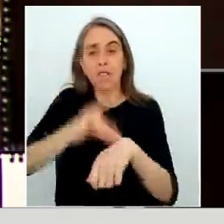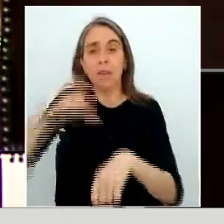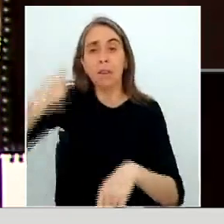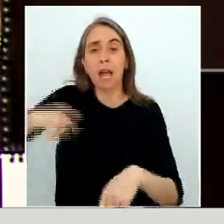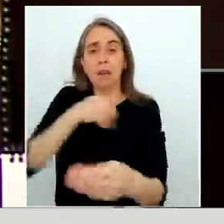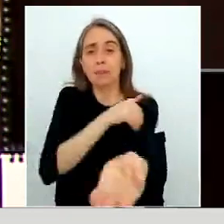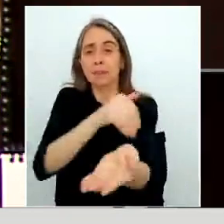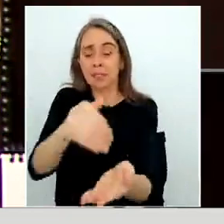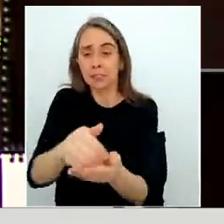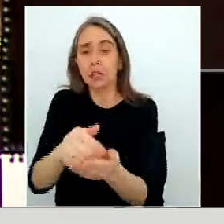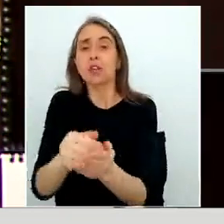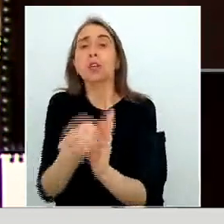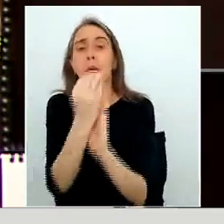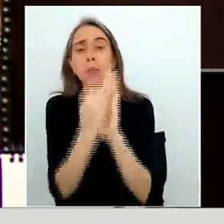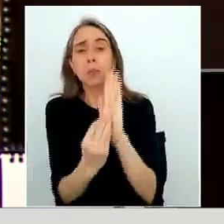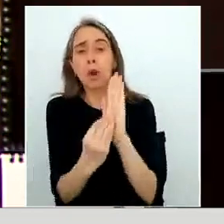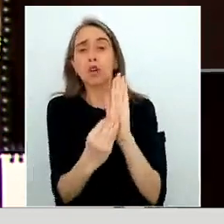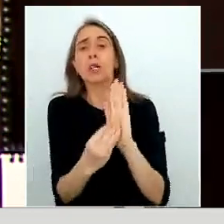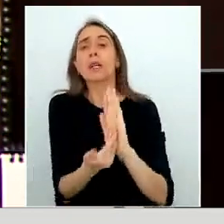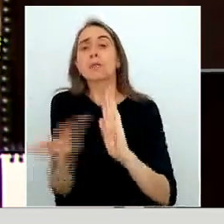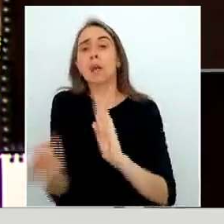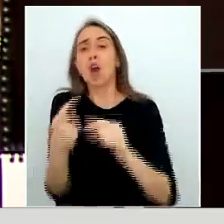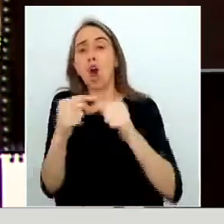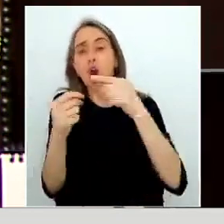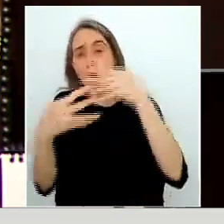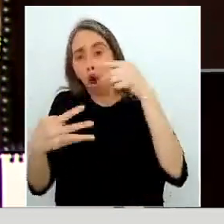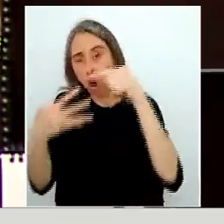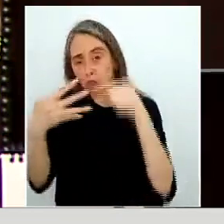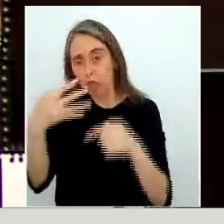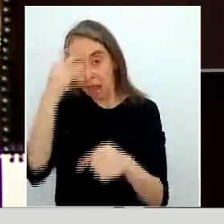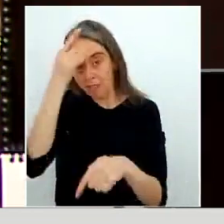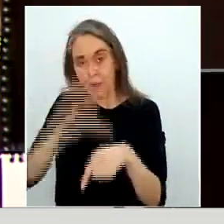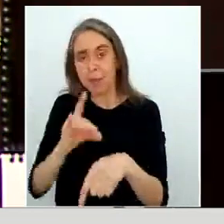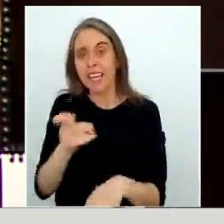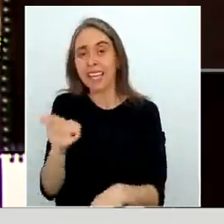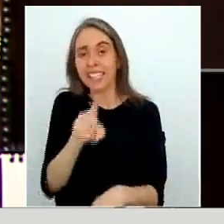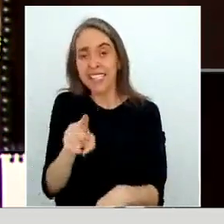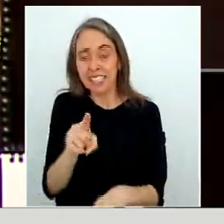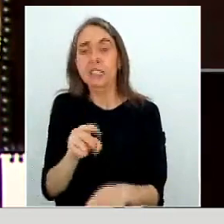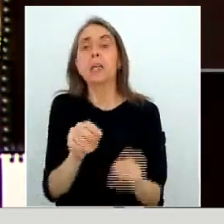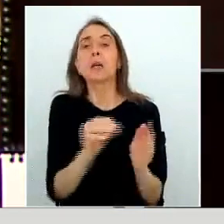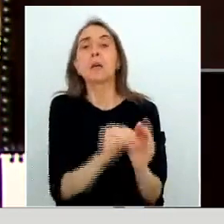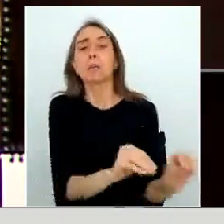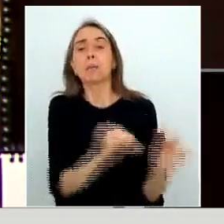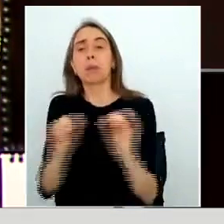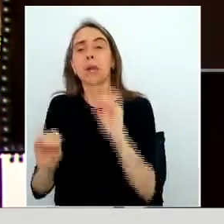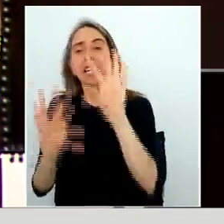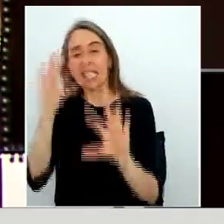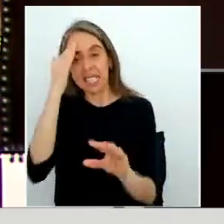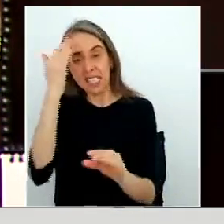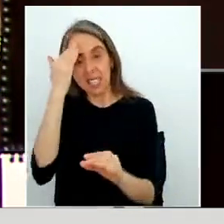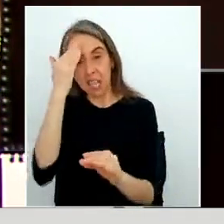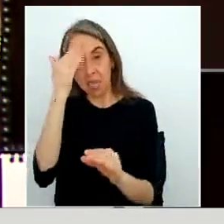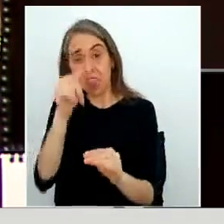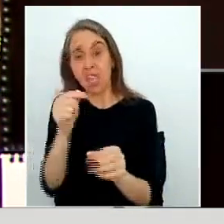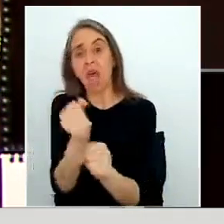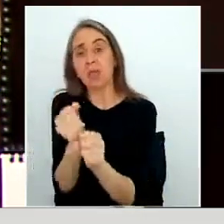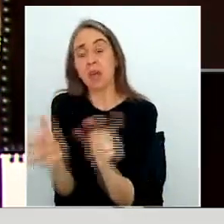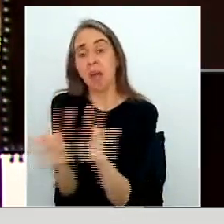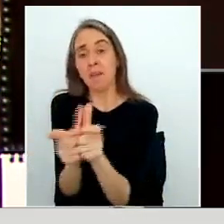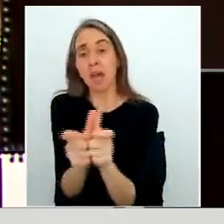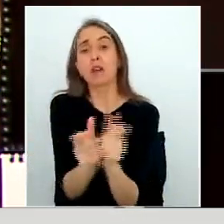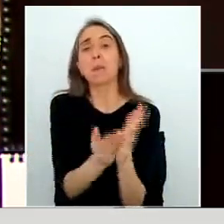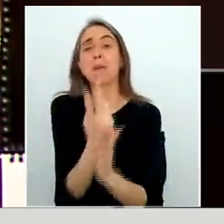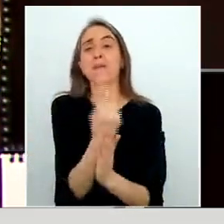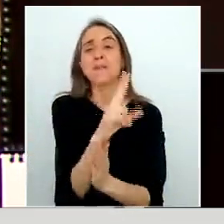en este para prorrogar su mandato por 15 días a partir del 28 de marzo con el fin de continuar escuchando a